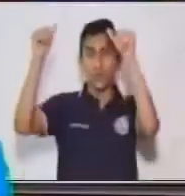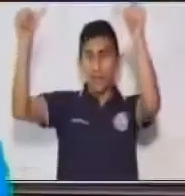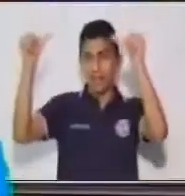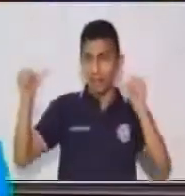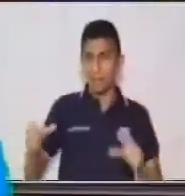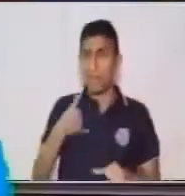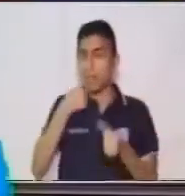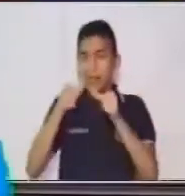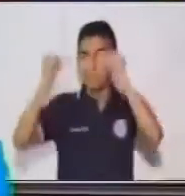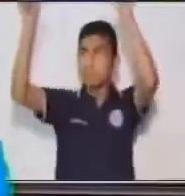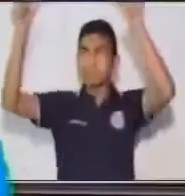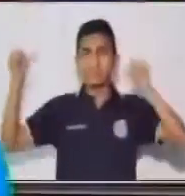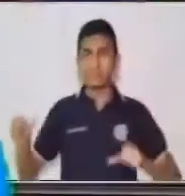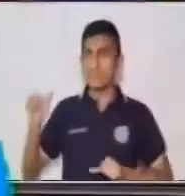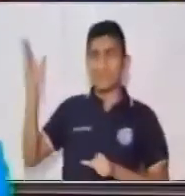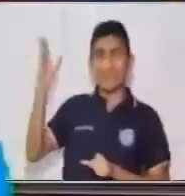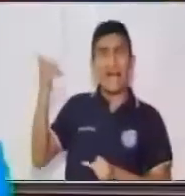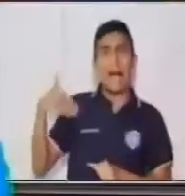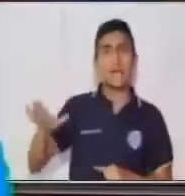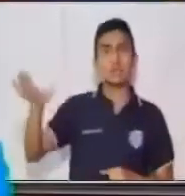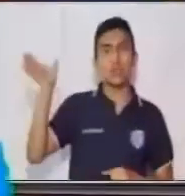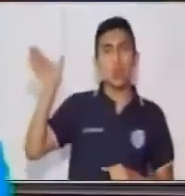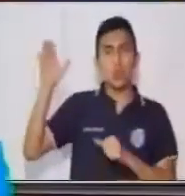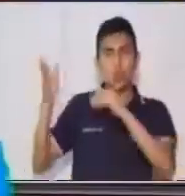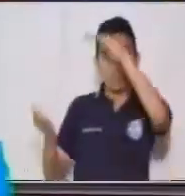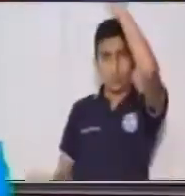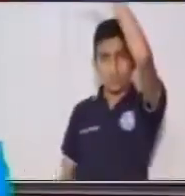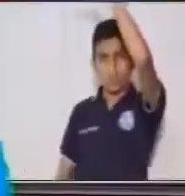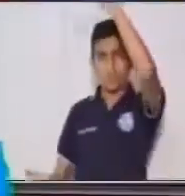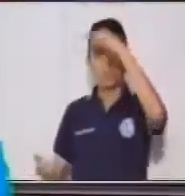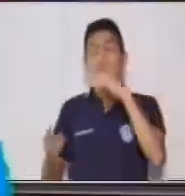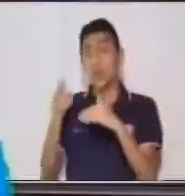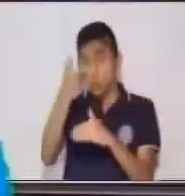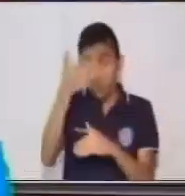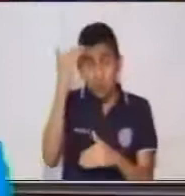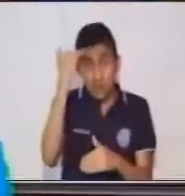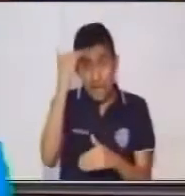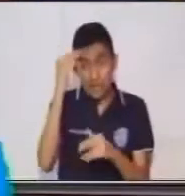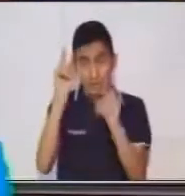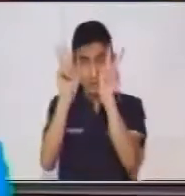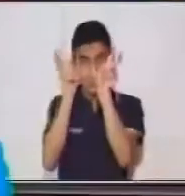ustedes que los barcos son unos